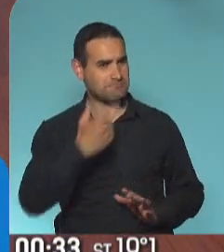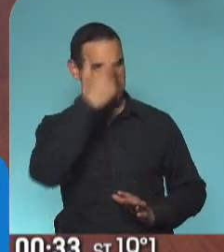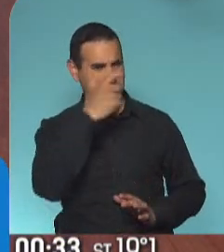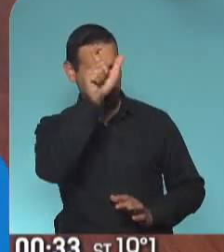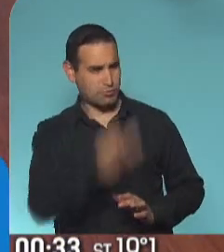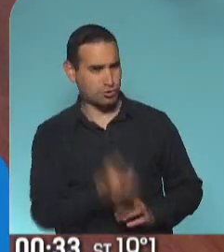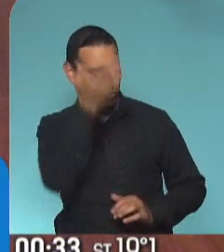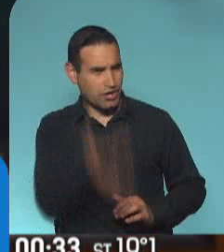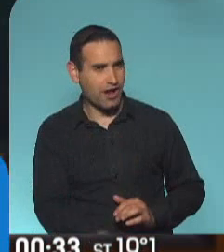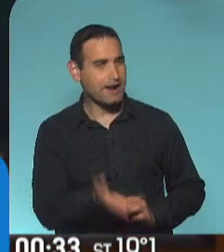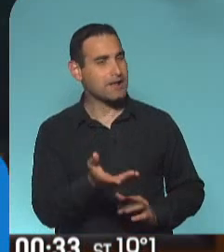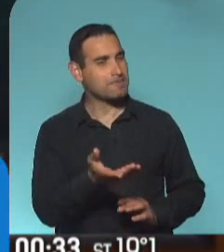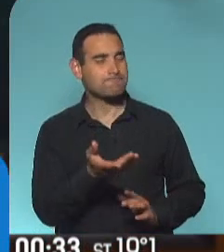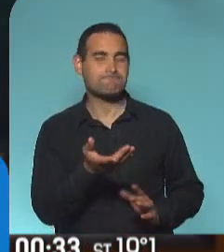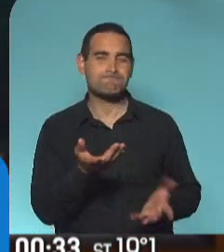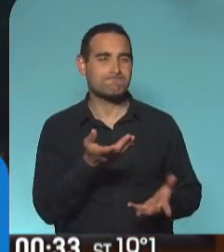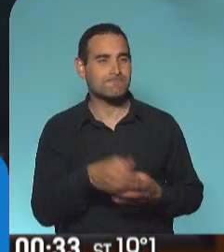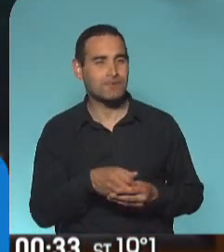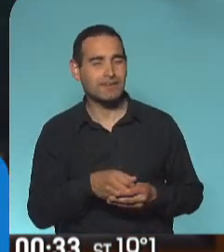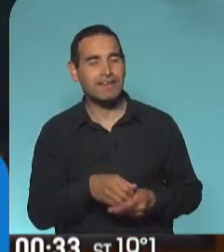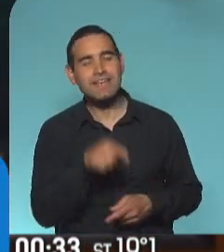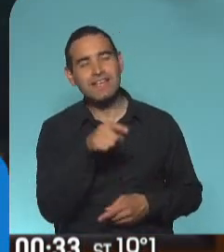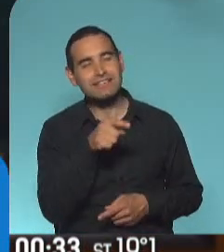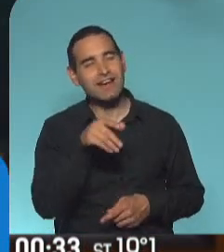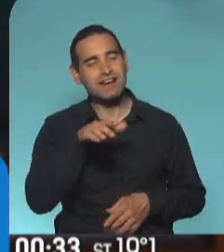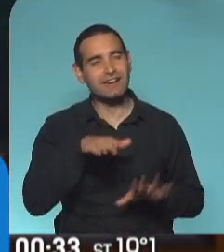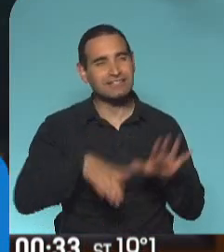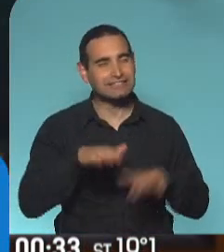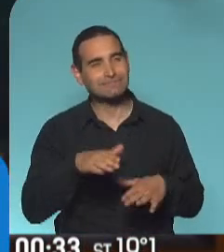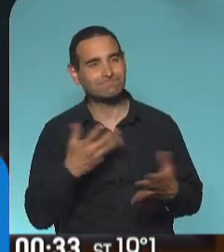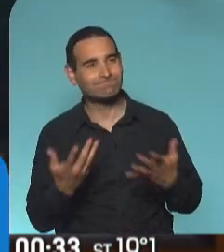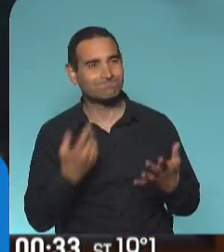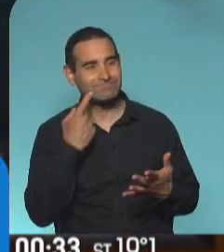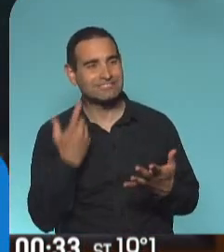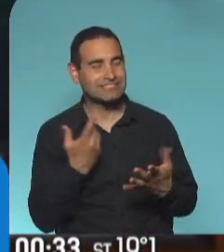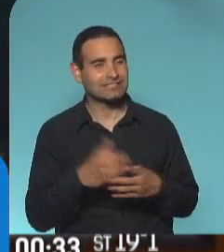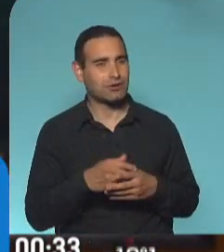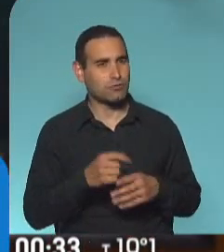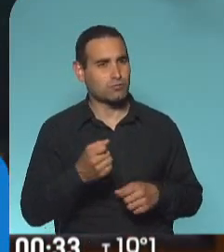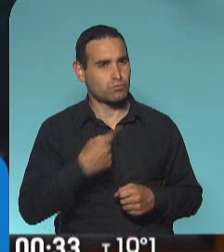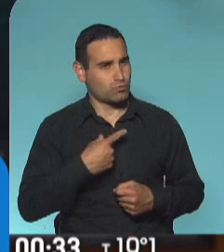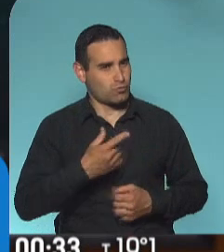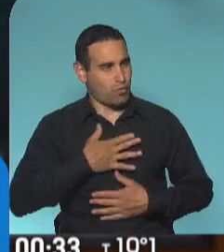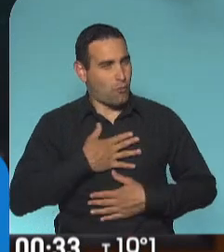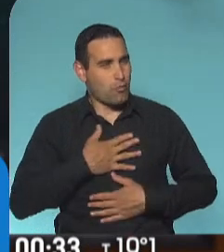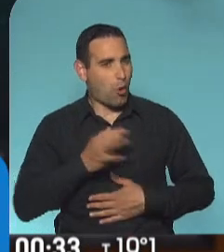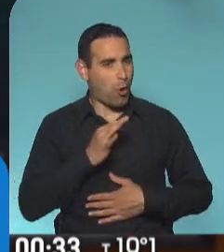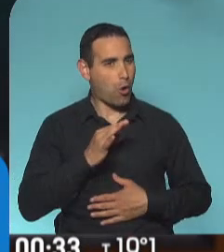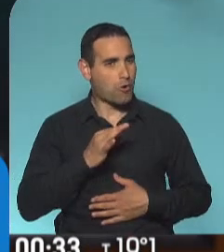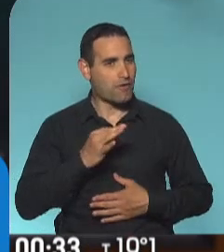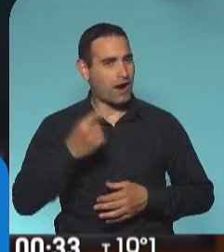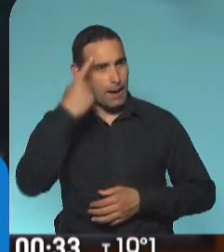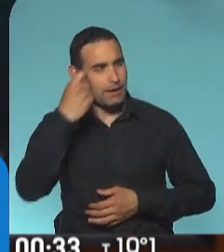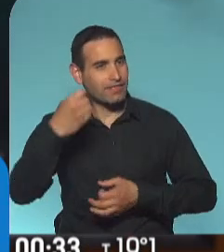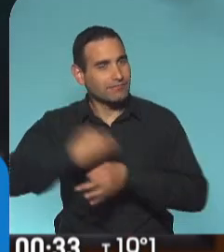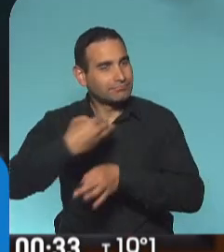personalidad. Vaya a saber, ella tiene a veces el dilema si son cuestiones innatas o también eso se hace, Sí. y